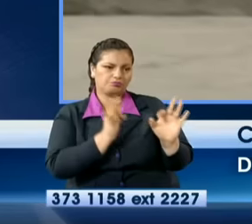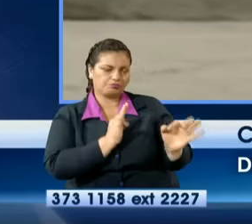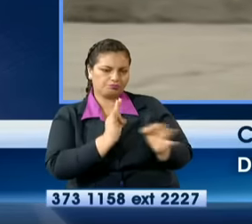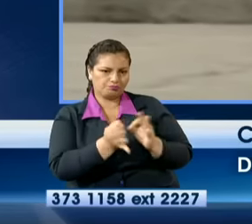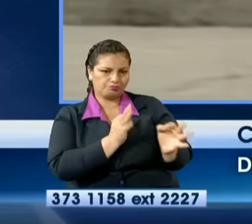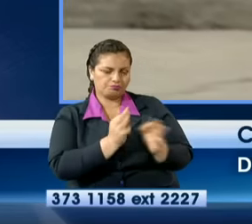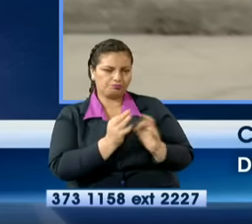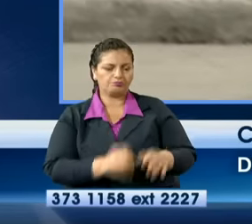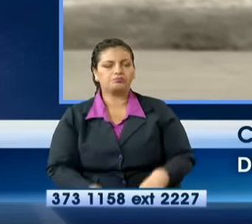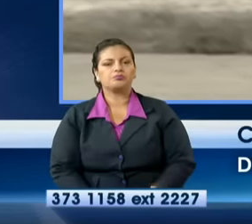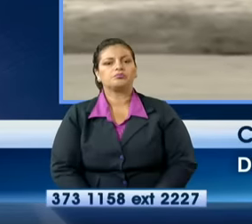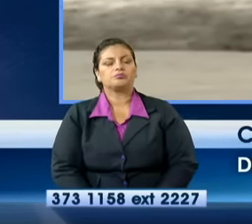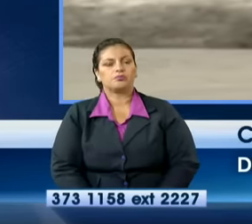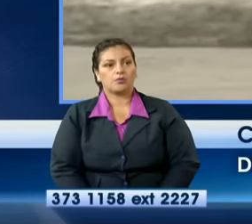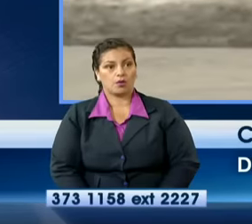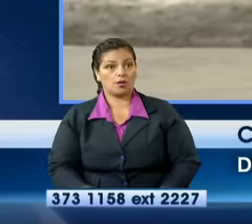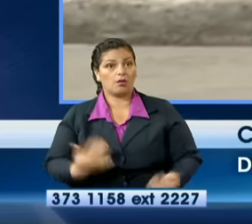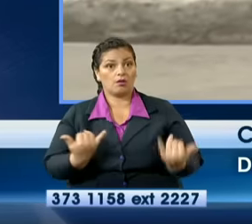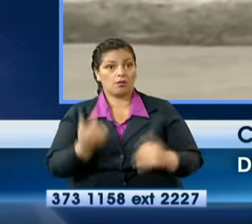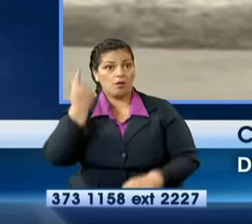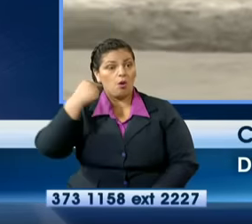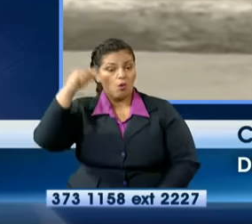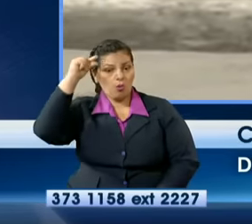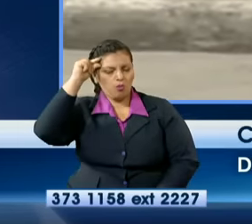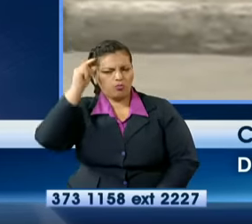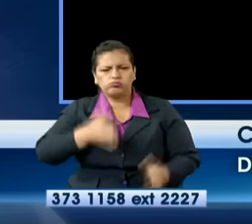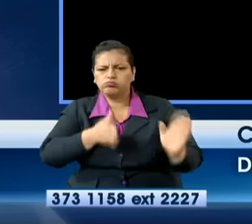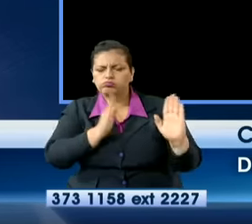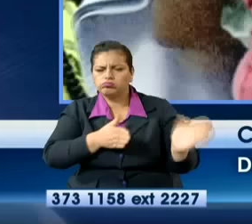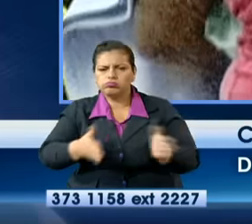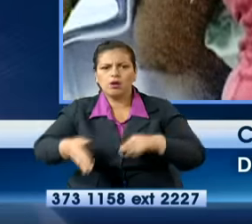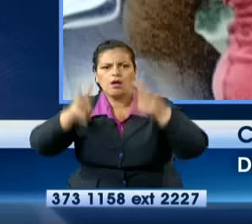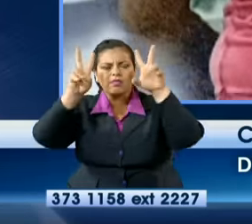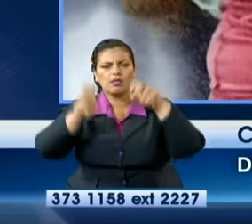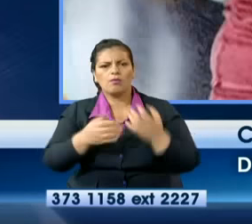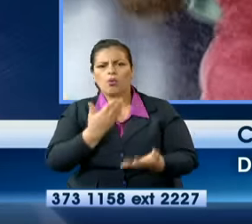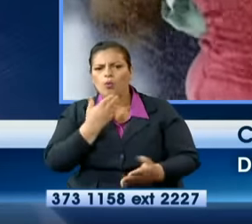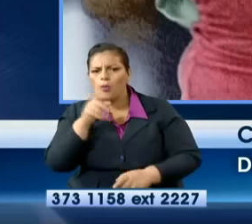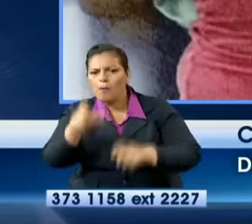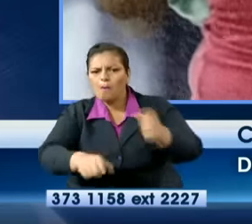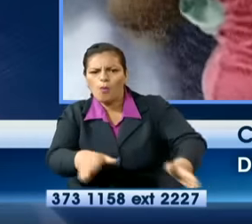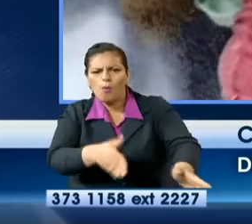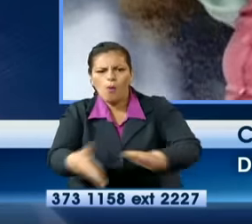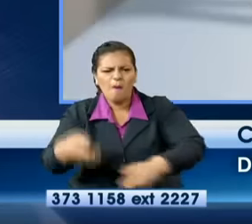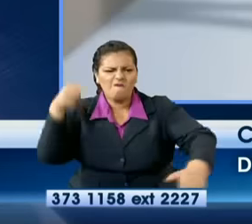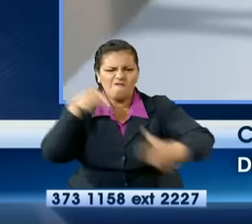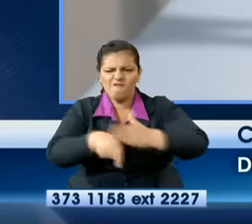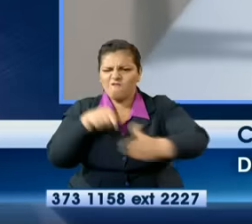una política de Estado justamente fue este tema de la reducción de la tasa de homicidios